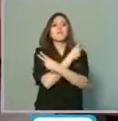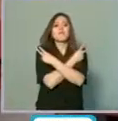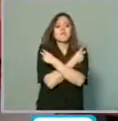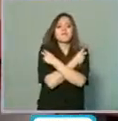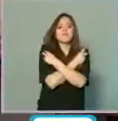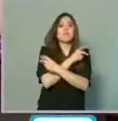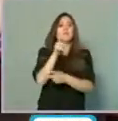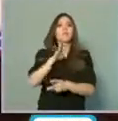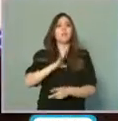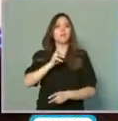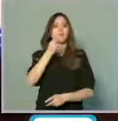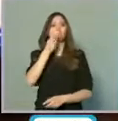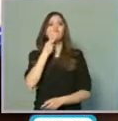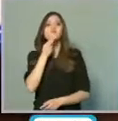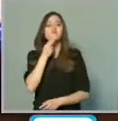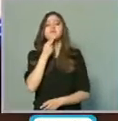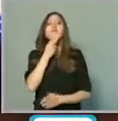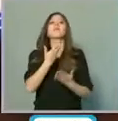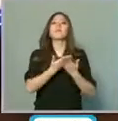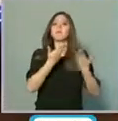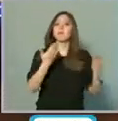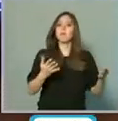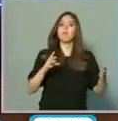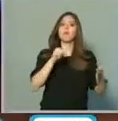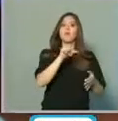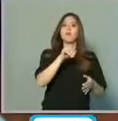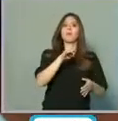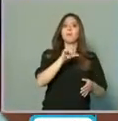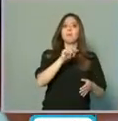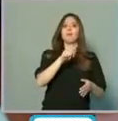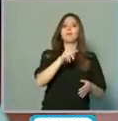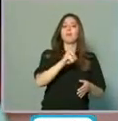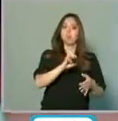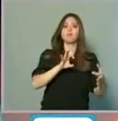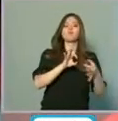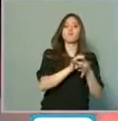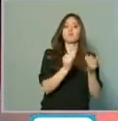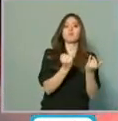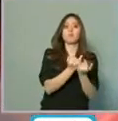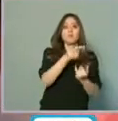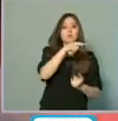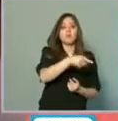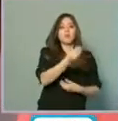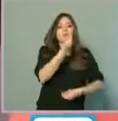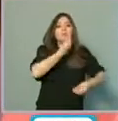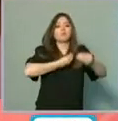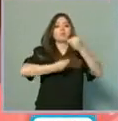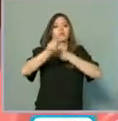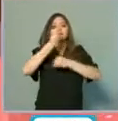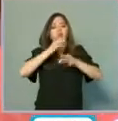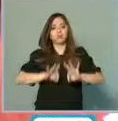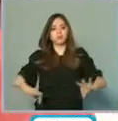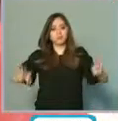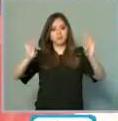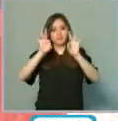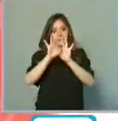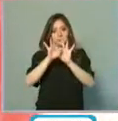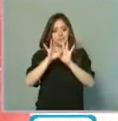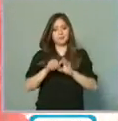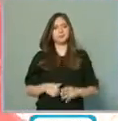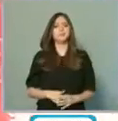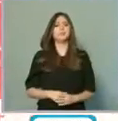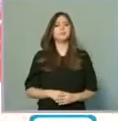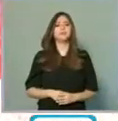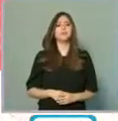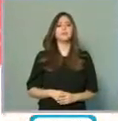amaranto, porque tiene una conexión muy importante. Entonces, el amaranto también forma parte importante de nuestros alimentos. Oye, Alicia, pero ¿qué es